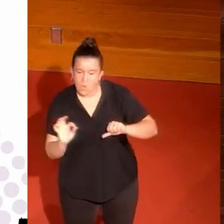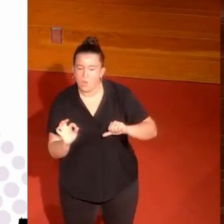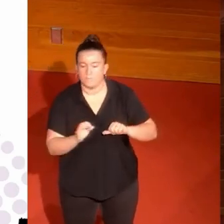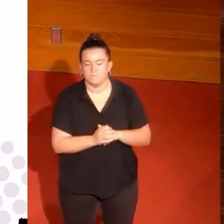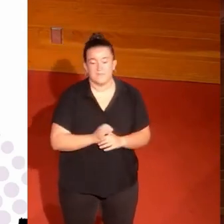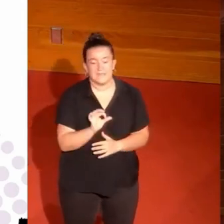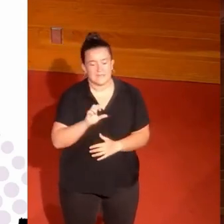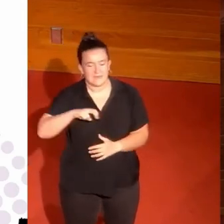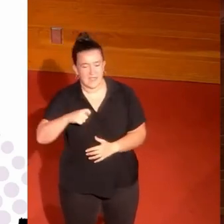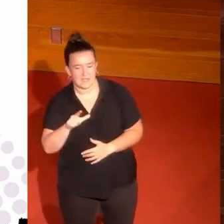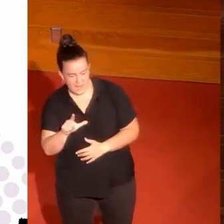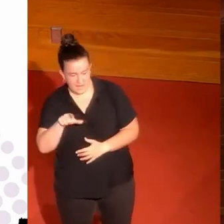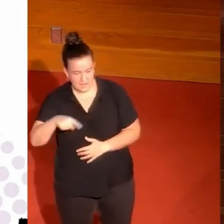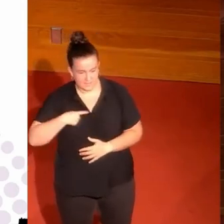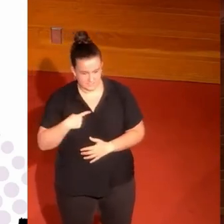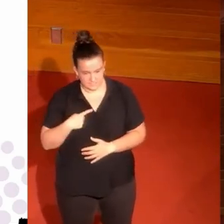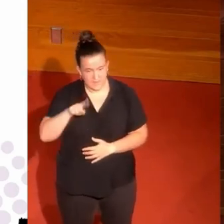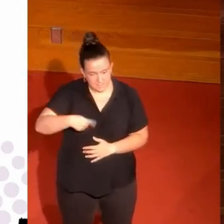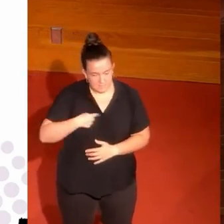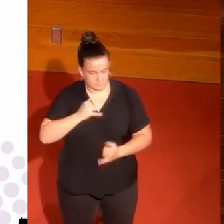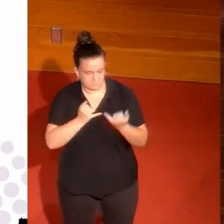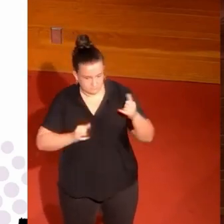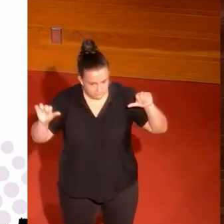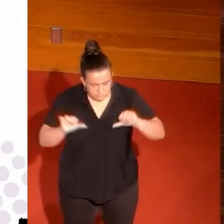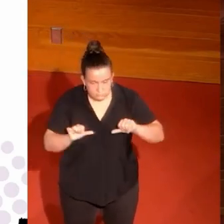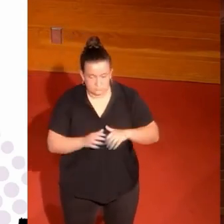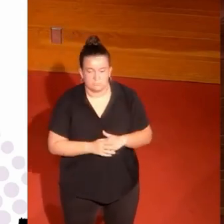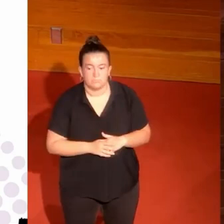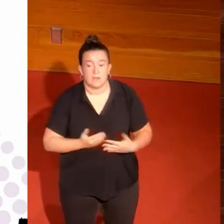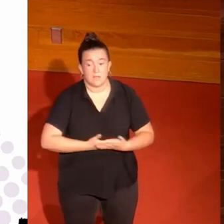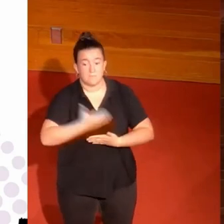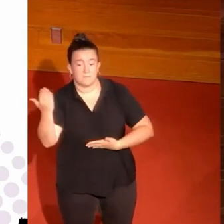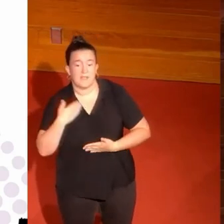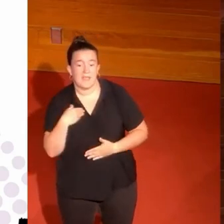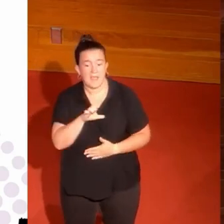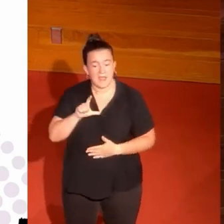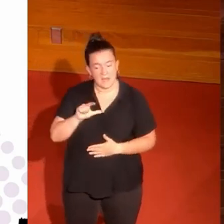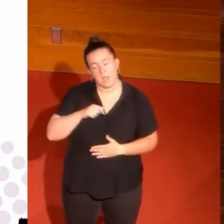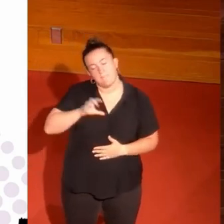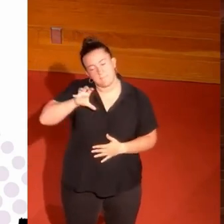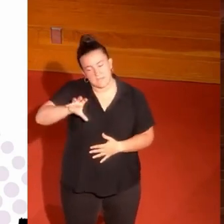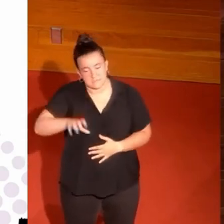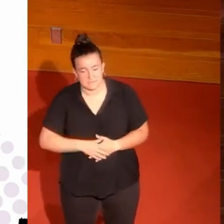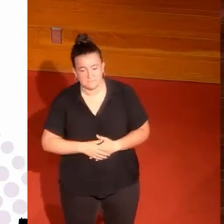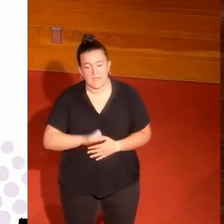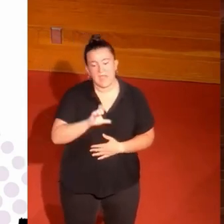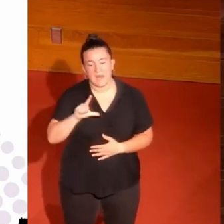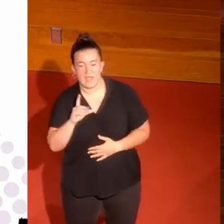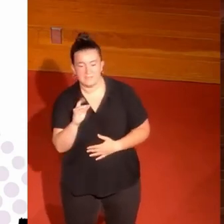otal irer el paisan etar el